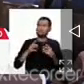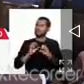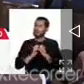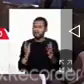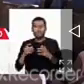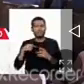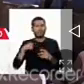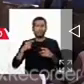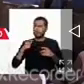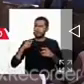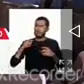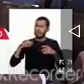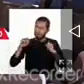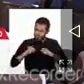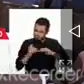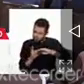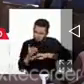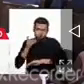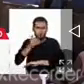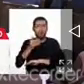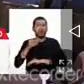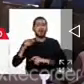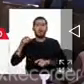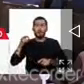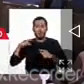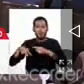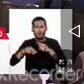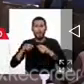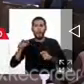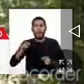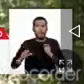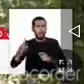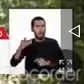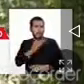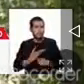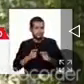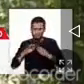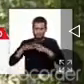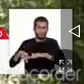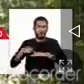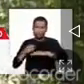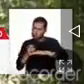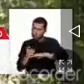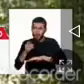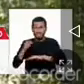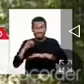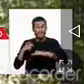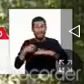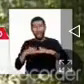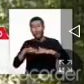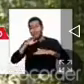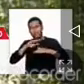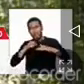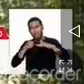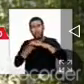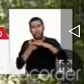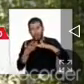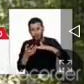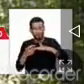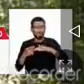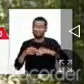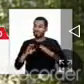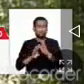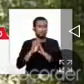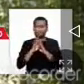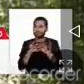sin instituciones que trasciendan a personas y a caudillos, ningún desarrollo económico es posible. Felicito pues de corazón,